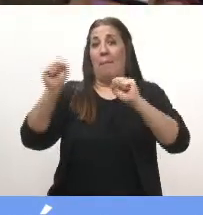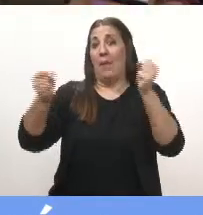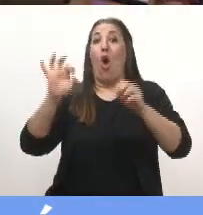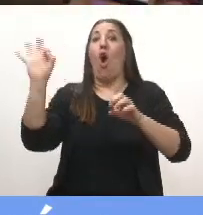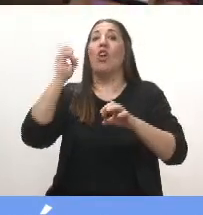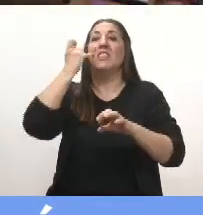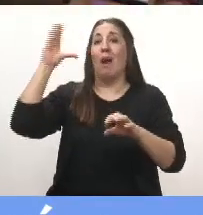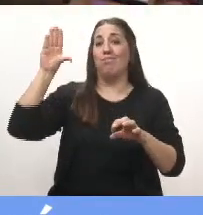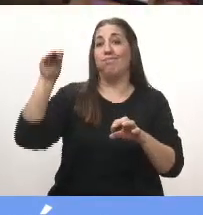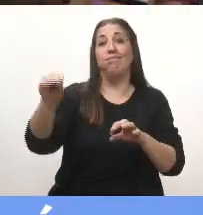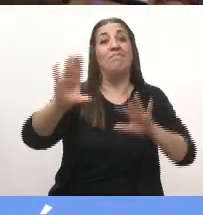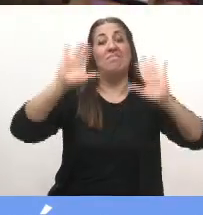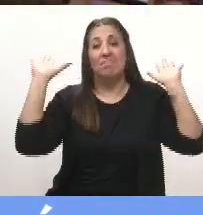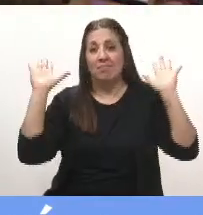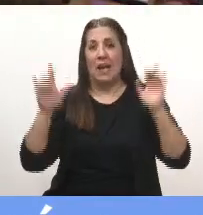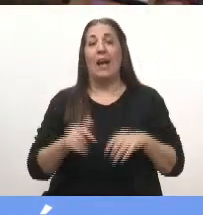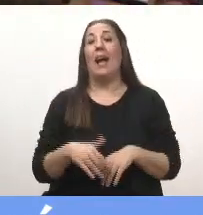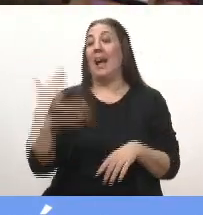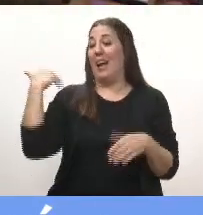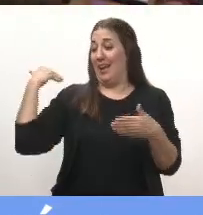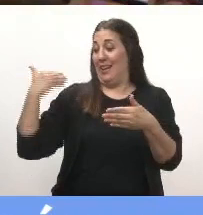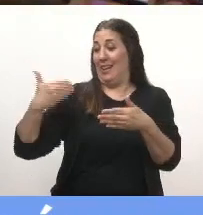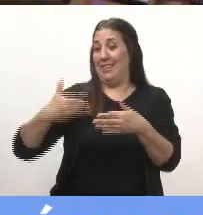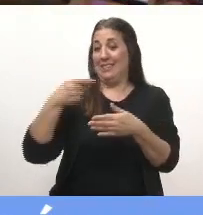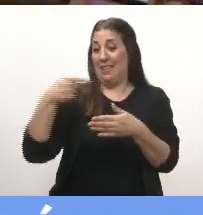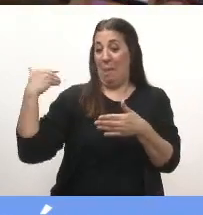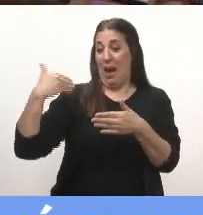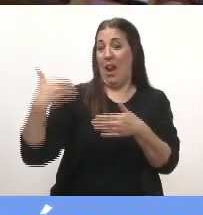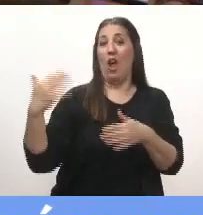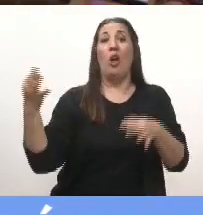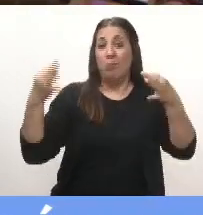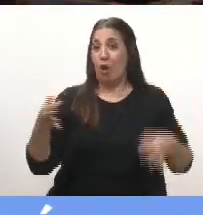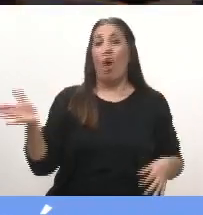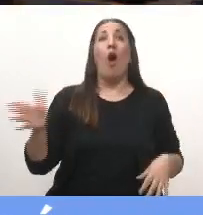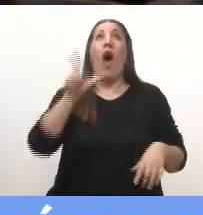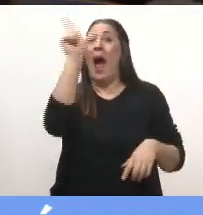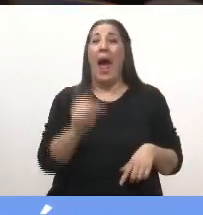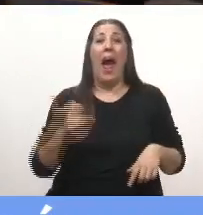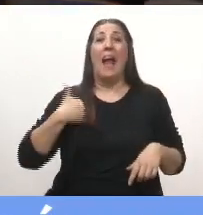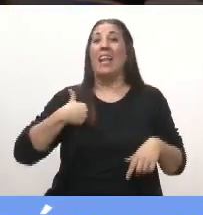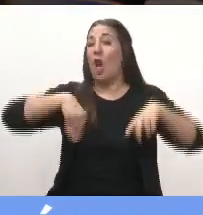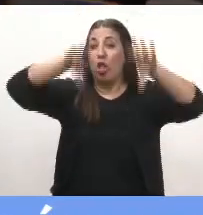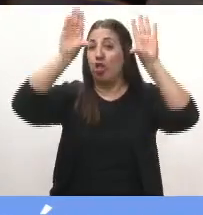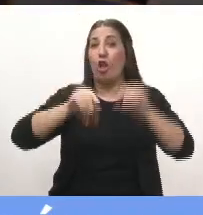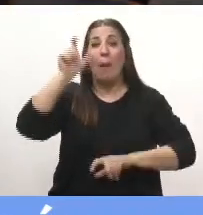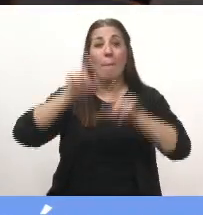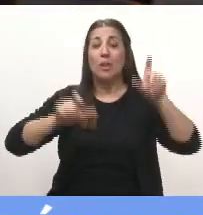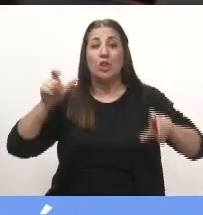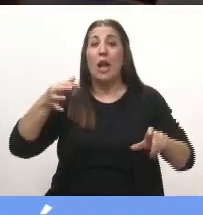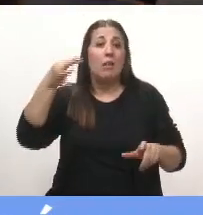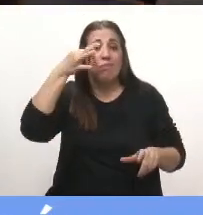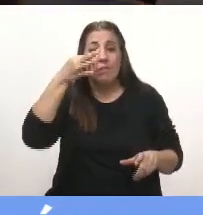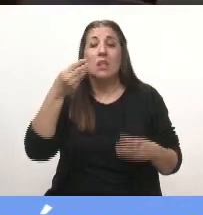fuerte Lo cierto es que en las últimas semanas hemos sido todos los argentinos testigos de una catarata